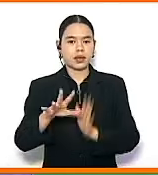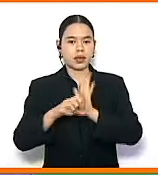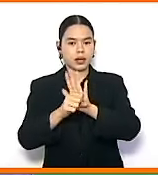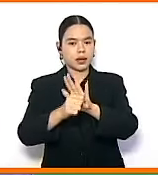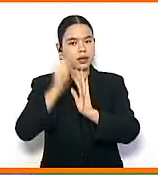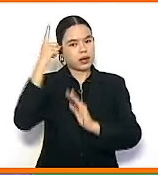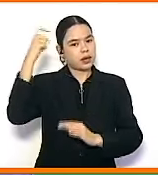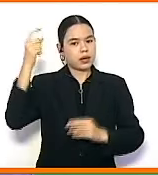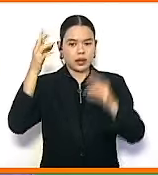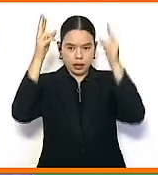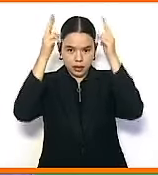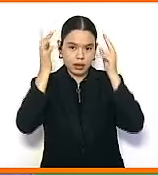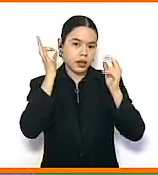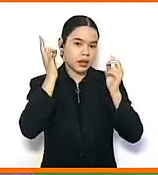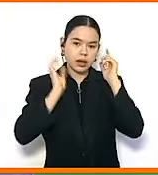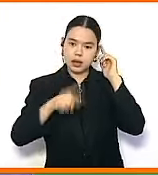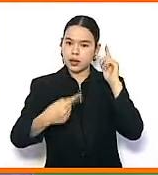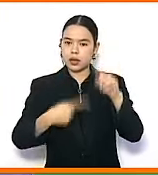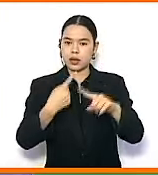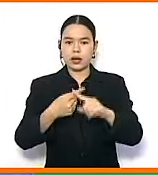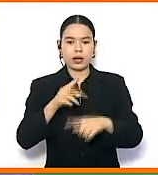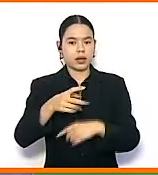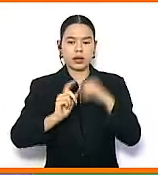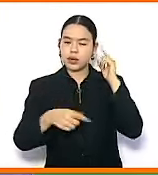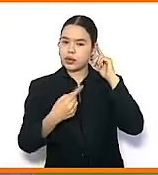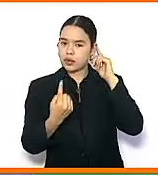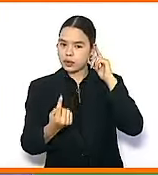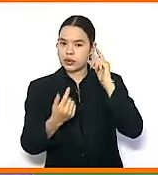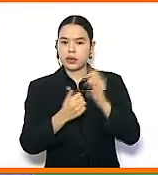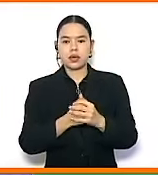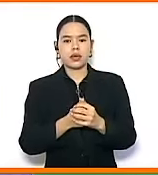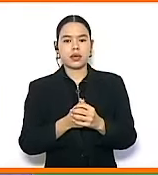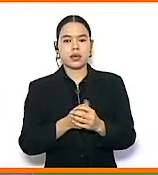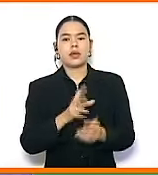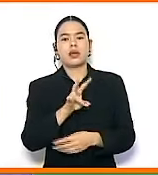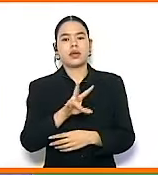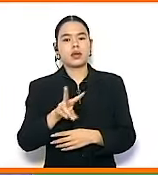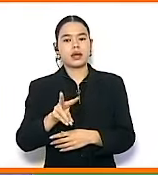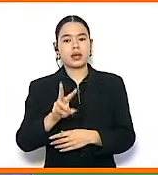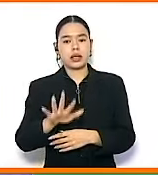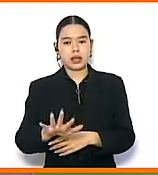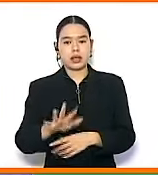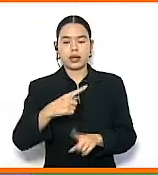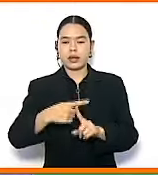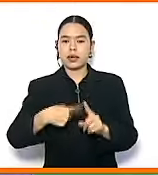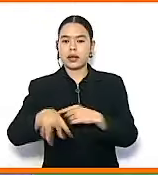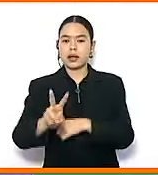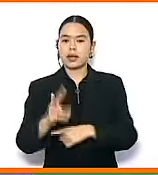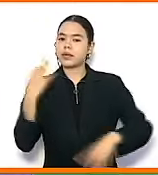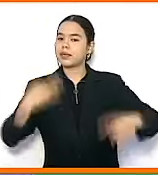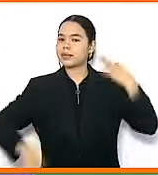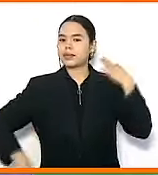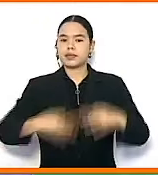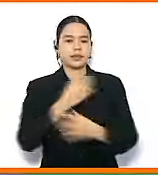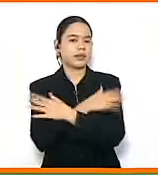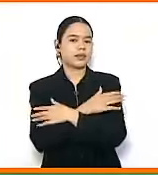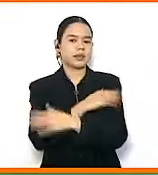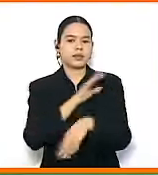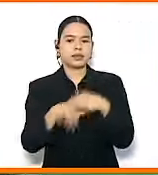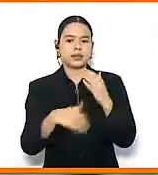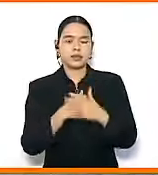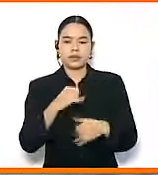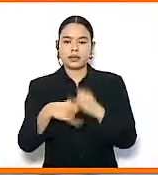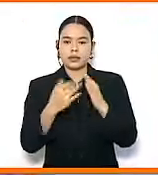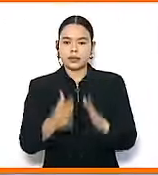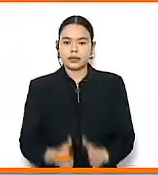su símbolo de sueños reina. Para Multi X 2X. Para más 1, 75 más 2. Muchas felicidades para cada uno